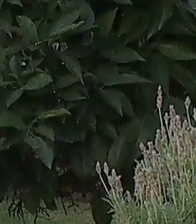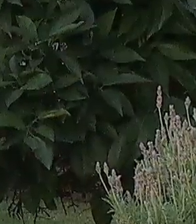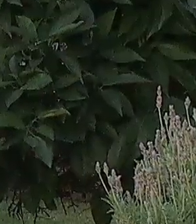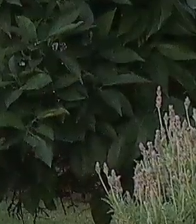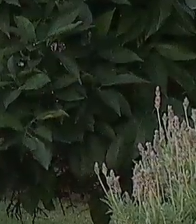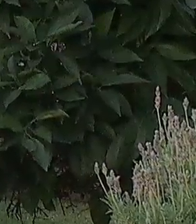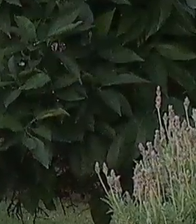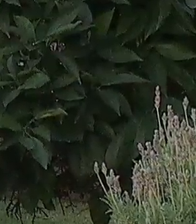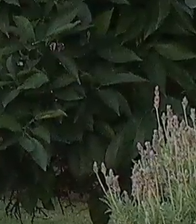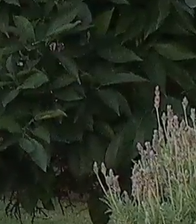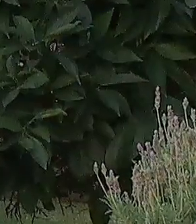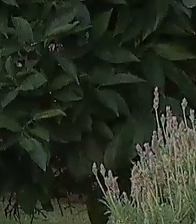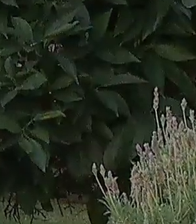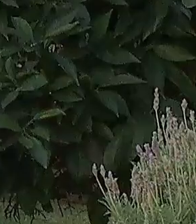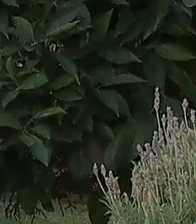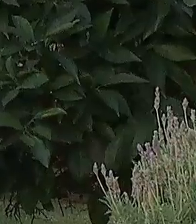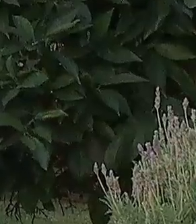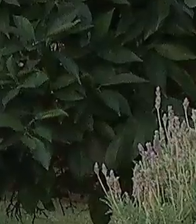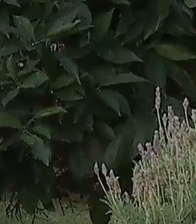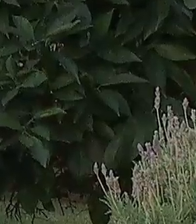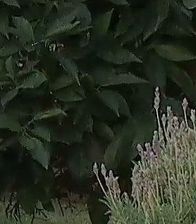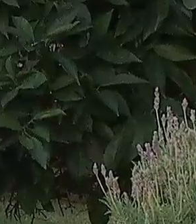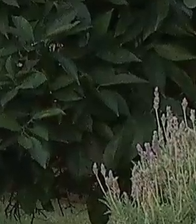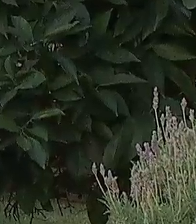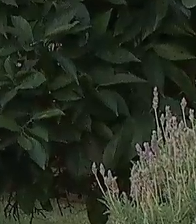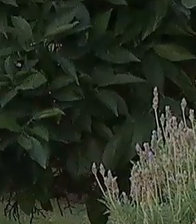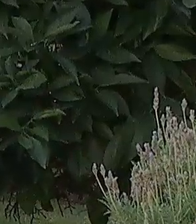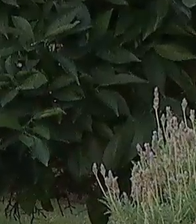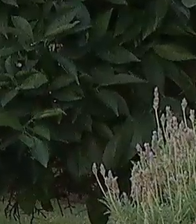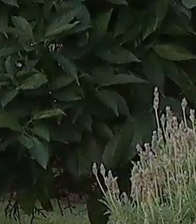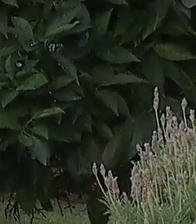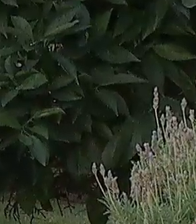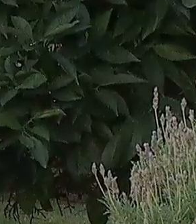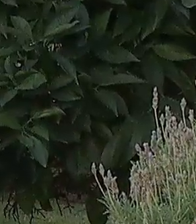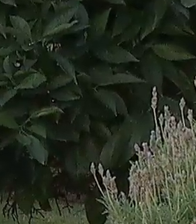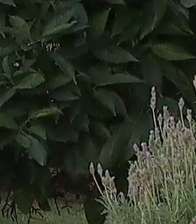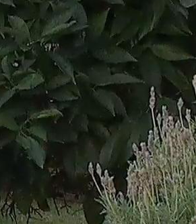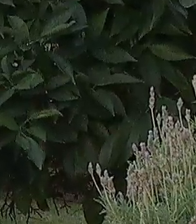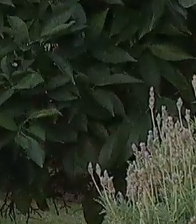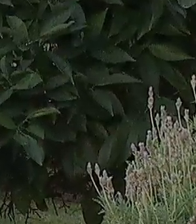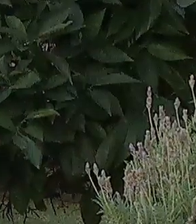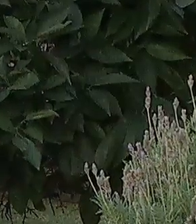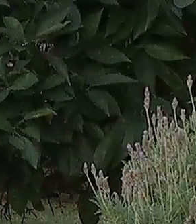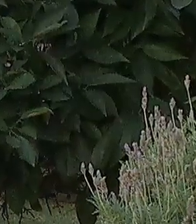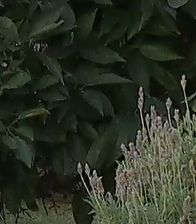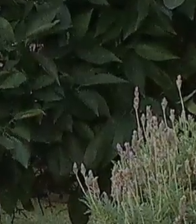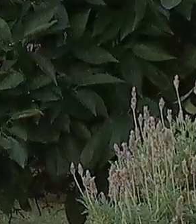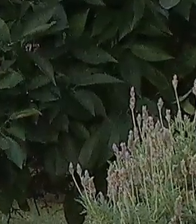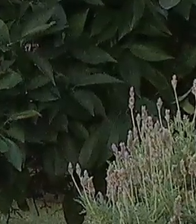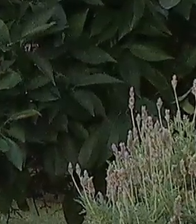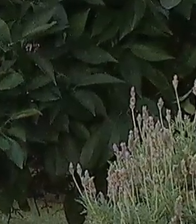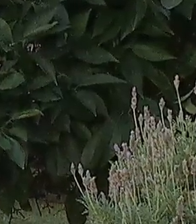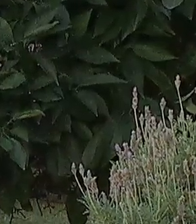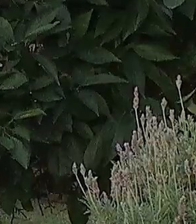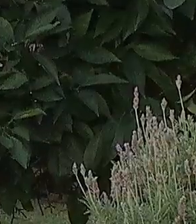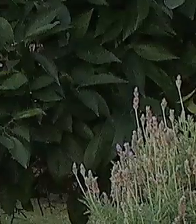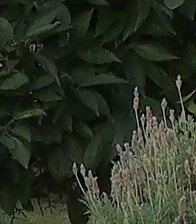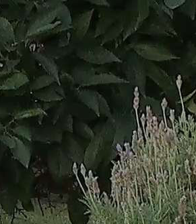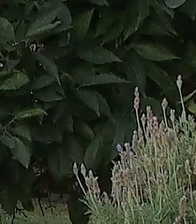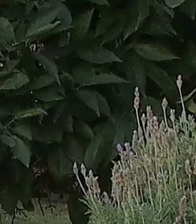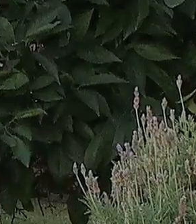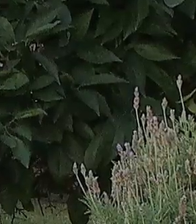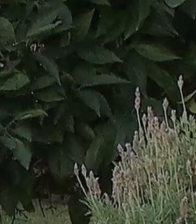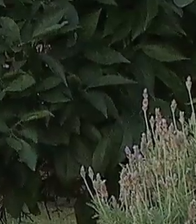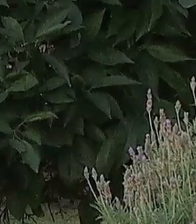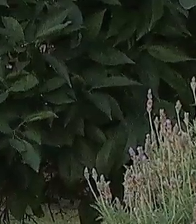Universidad Andrés Bello, que se ha desempeñado en distintos medios de comunicación. Y ahí escuchamos sus palabras. Muy contenta, estamos muy contentos y contentas como